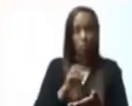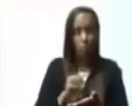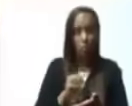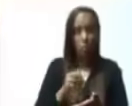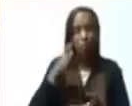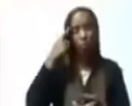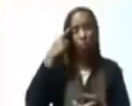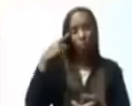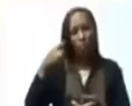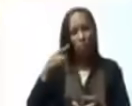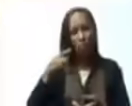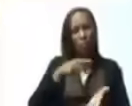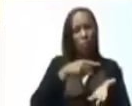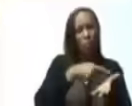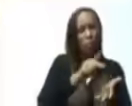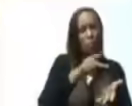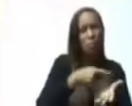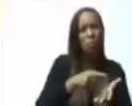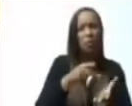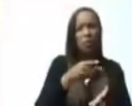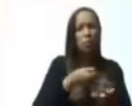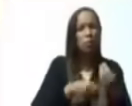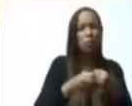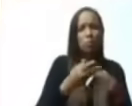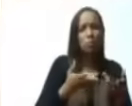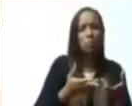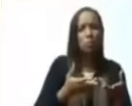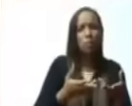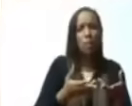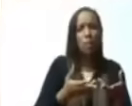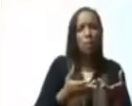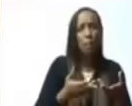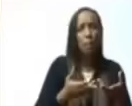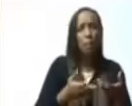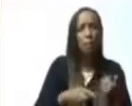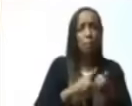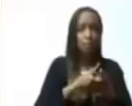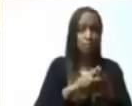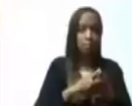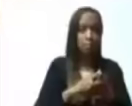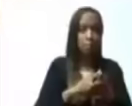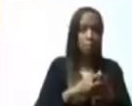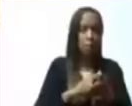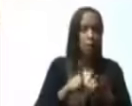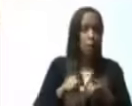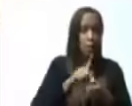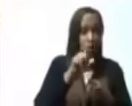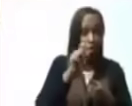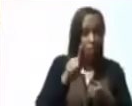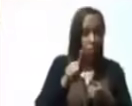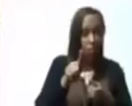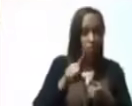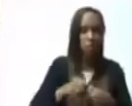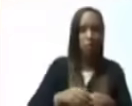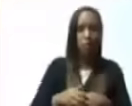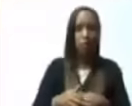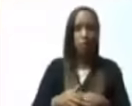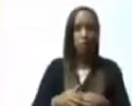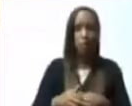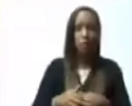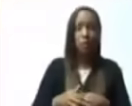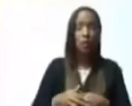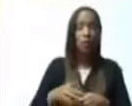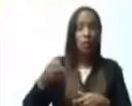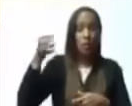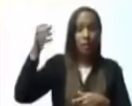director de pensiones y jubilaciones que se han estado otorgando es de ahí que la van a cubrir